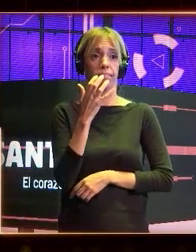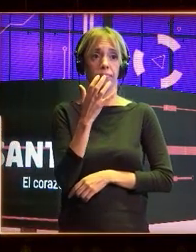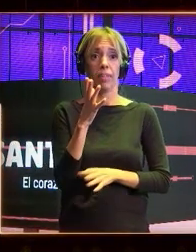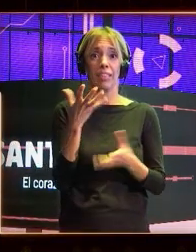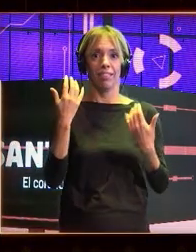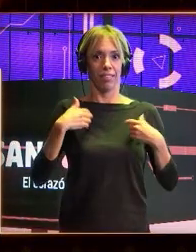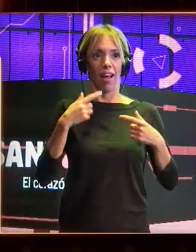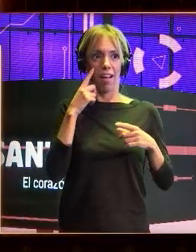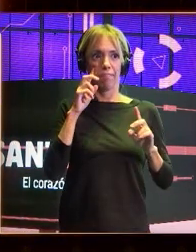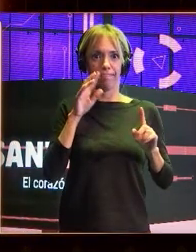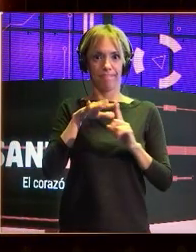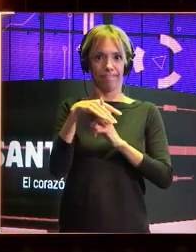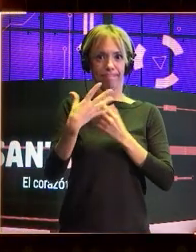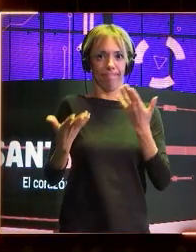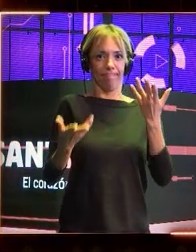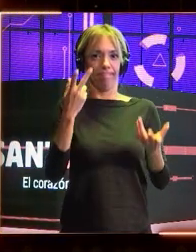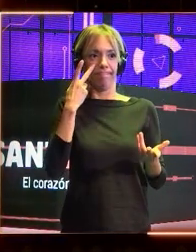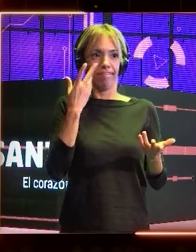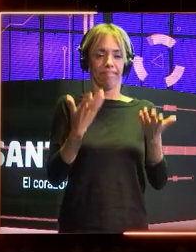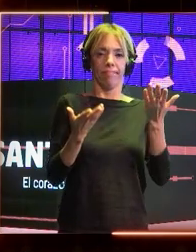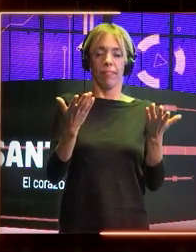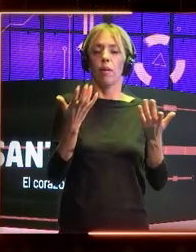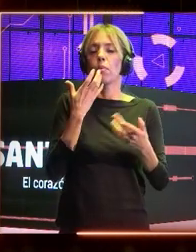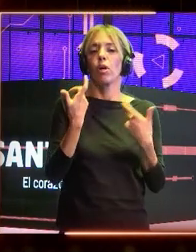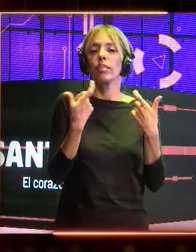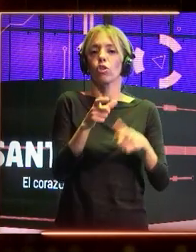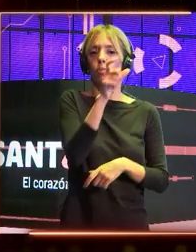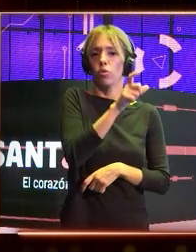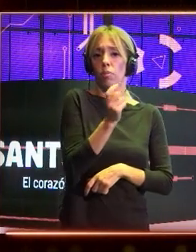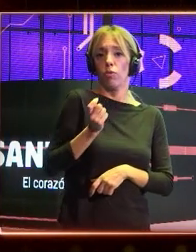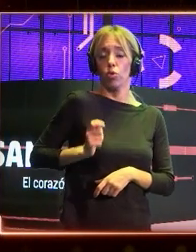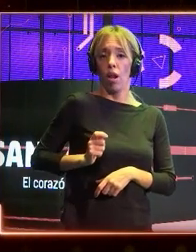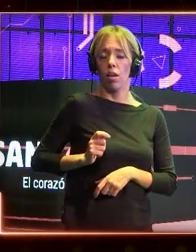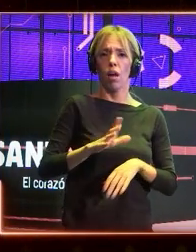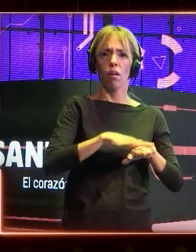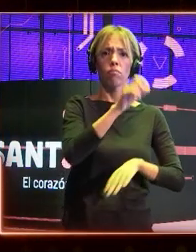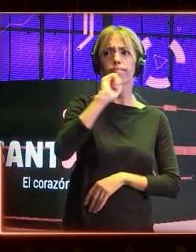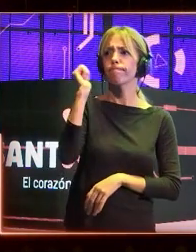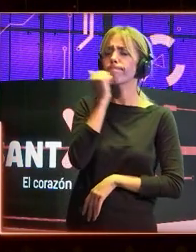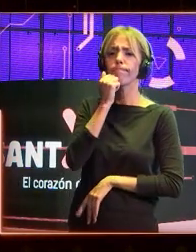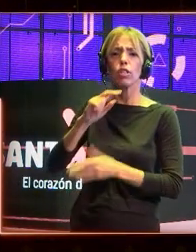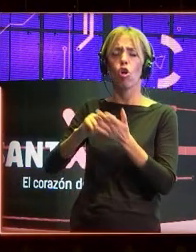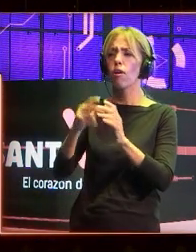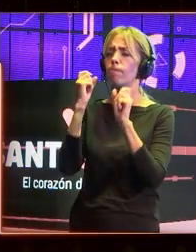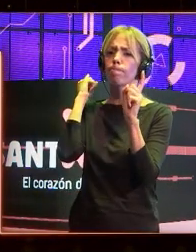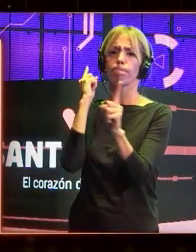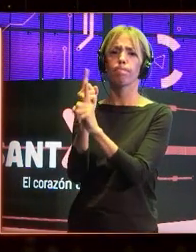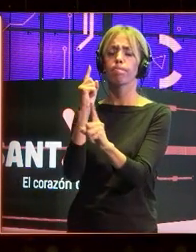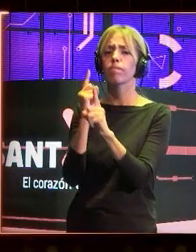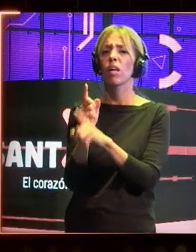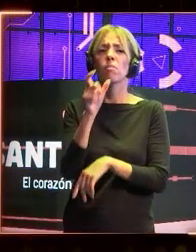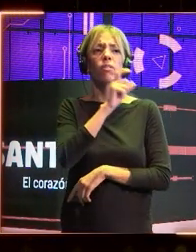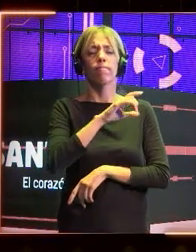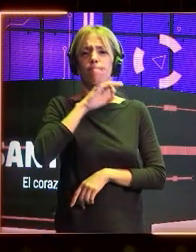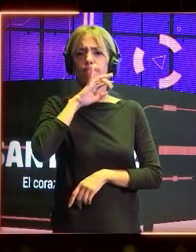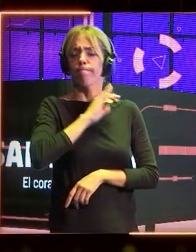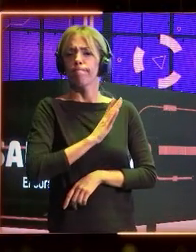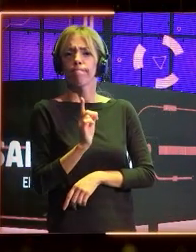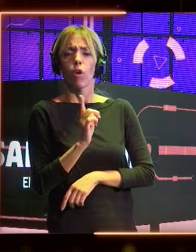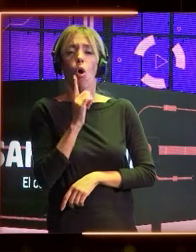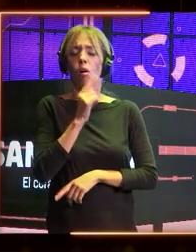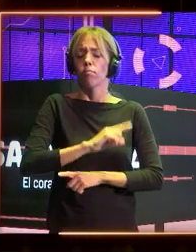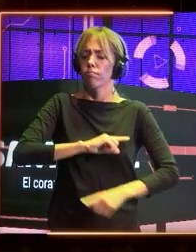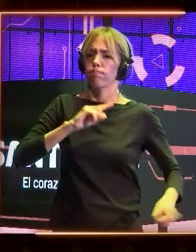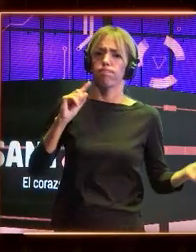teniendo estamos viendo ejemplos de sectores profesionales que se están manifestando contra la tecnología gente que no está contenta o cambios muy